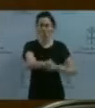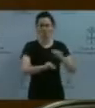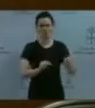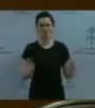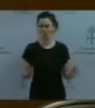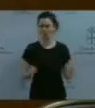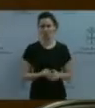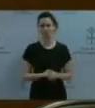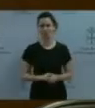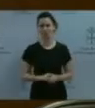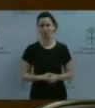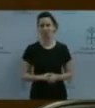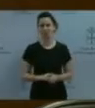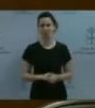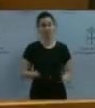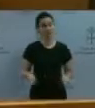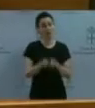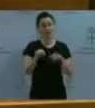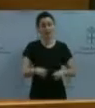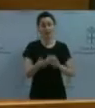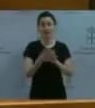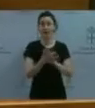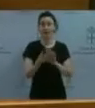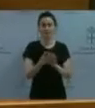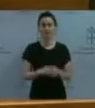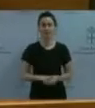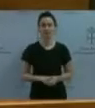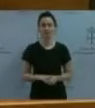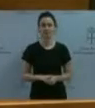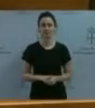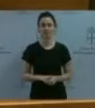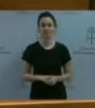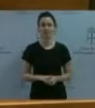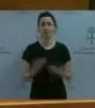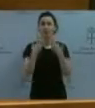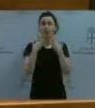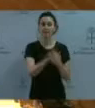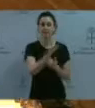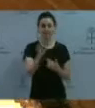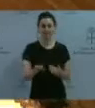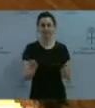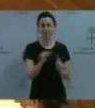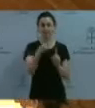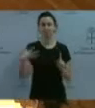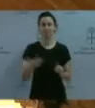utiliza el asturiano. Gracias. Tiene la palabra el Grupo Foro Asturias.